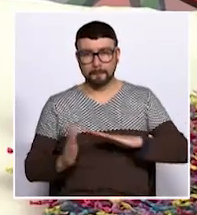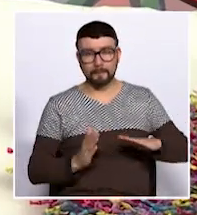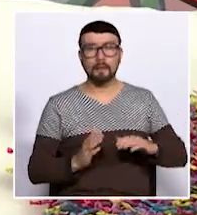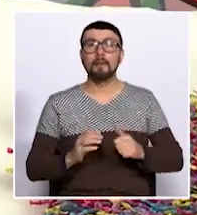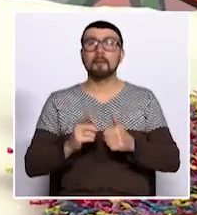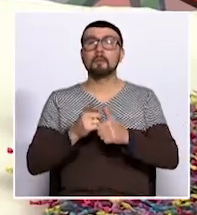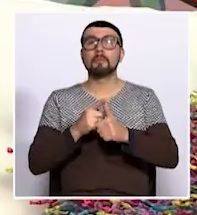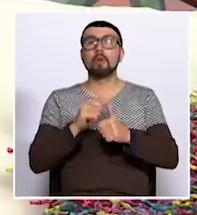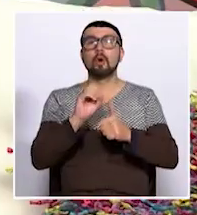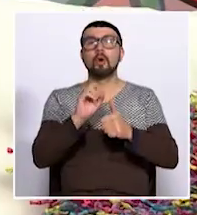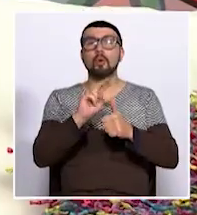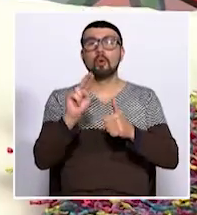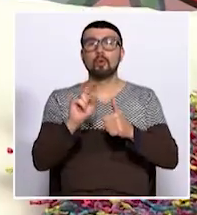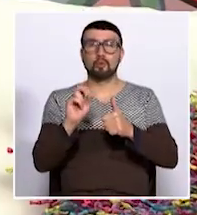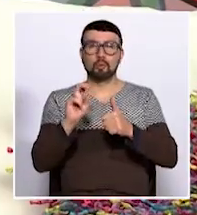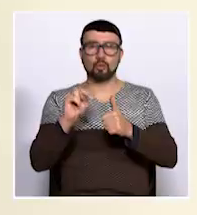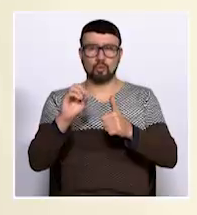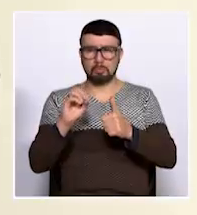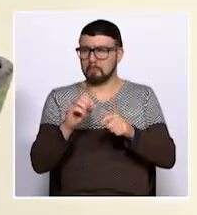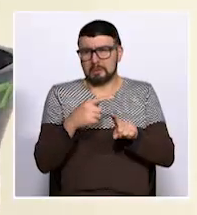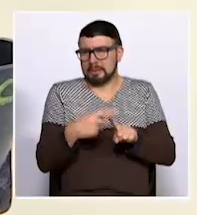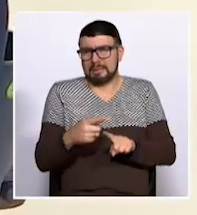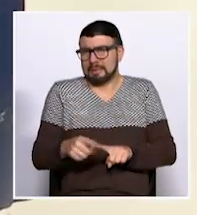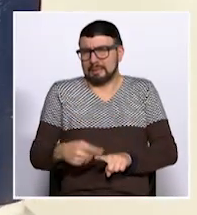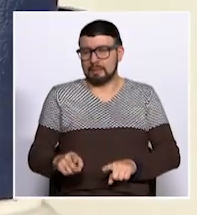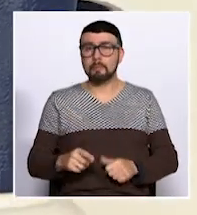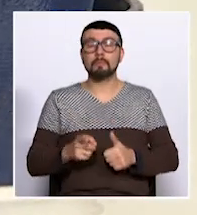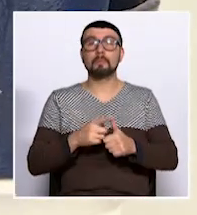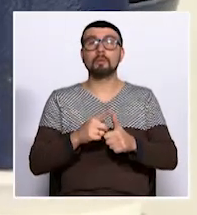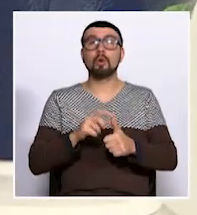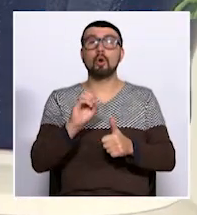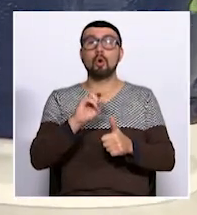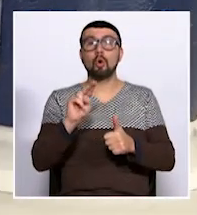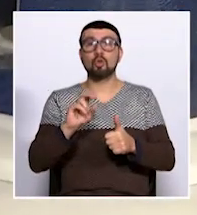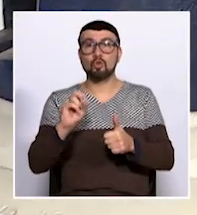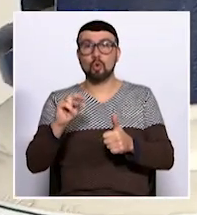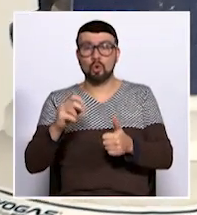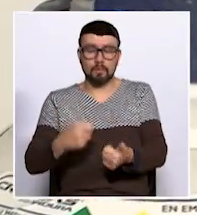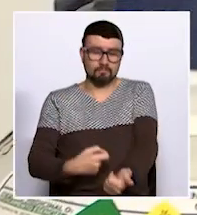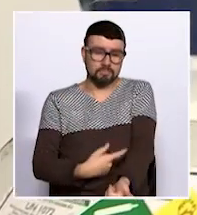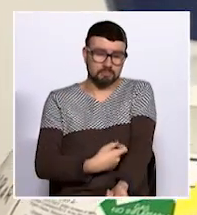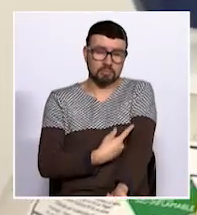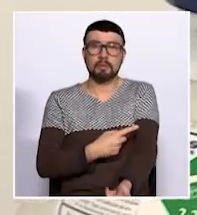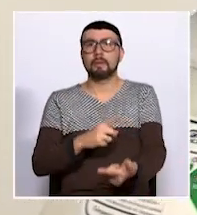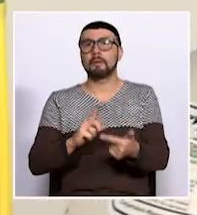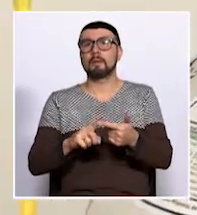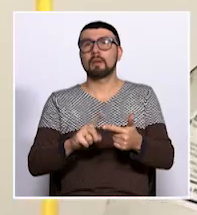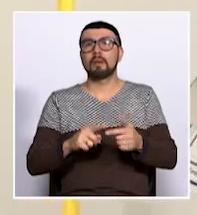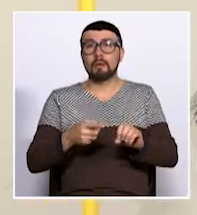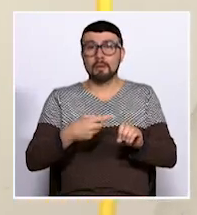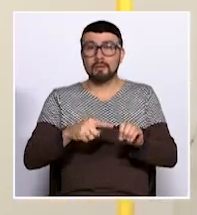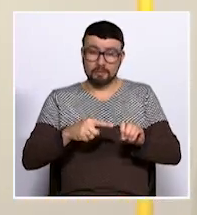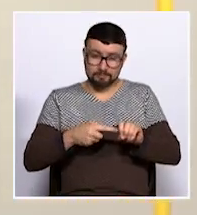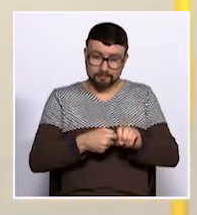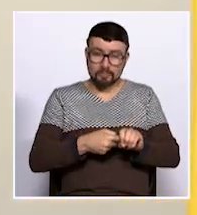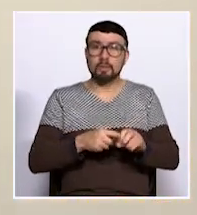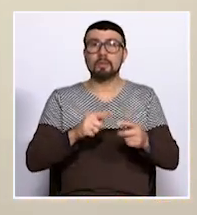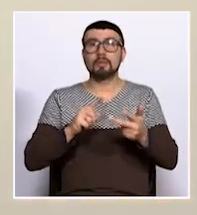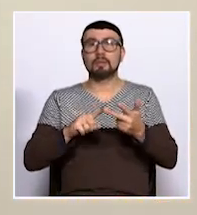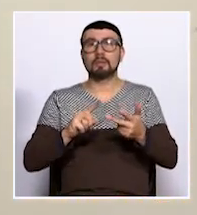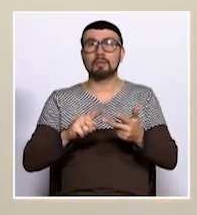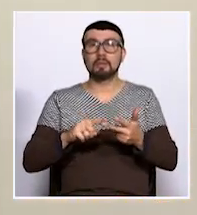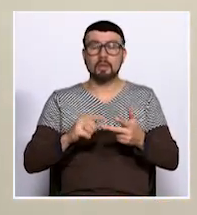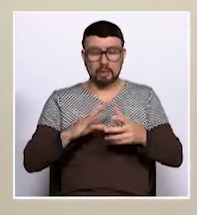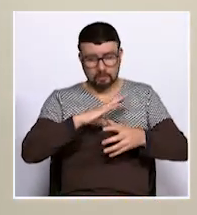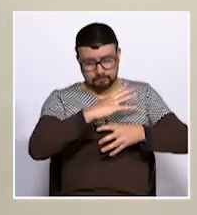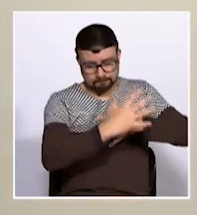ozono. Tenemos diferentes clases de ozono. Hacemos el ozono venoso, ozono rectal, ozono en bota, ozono